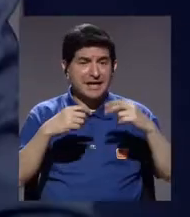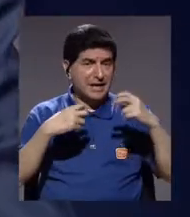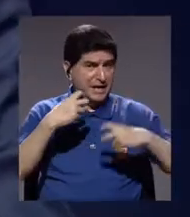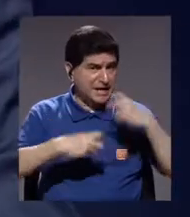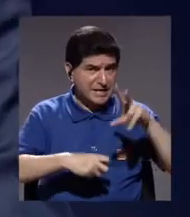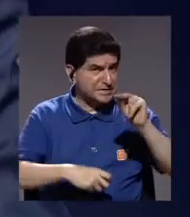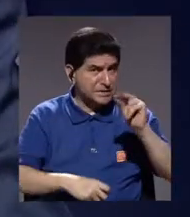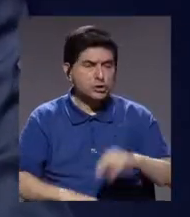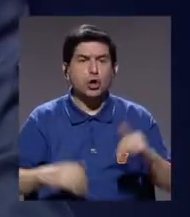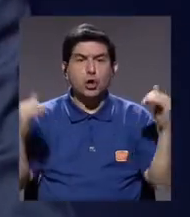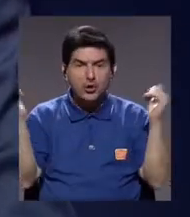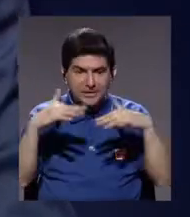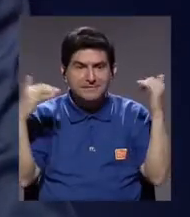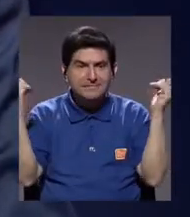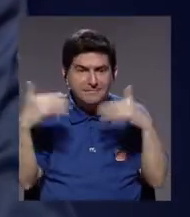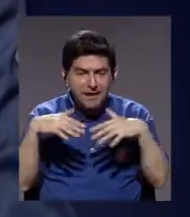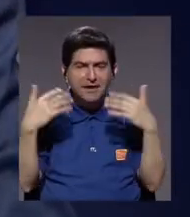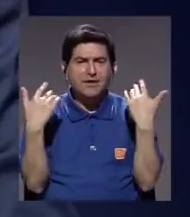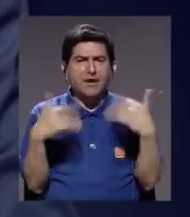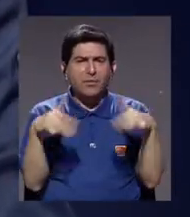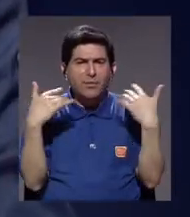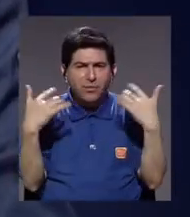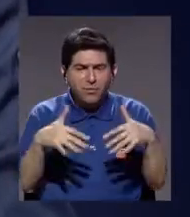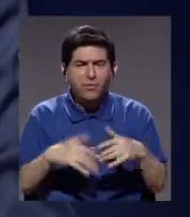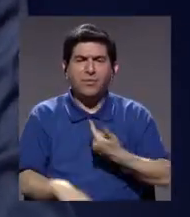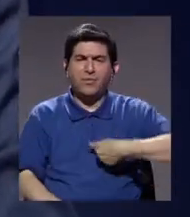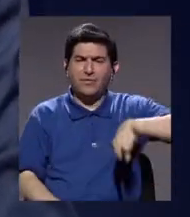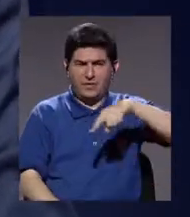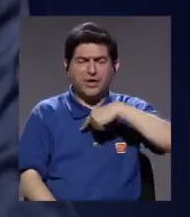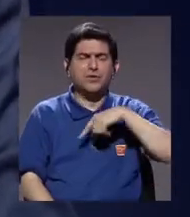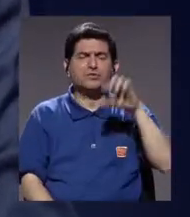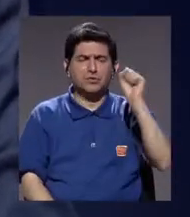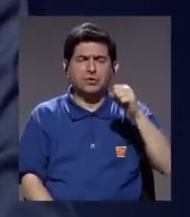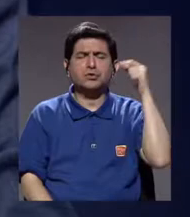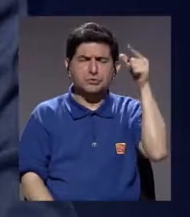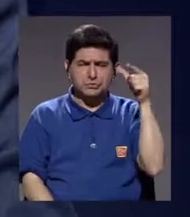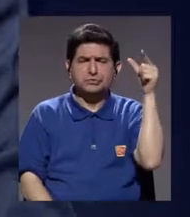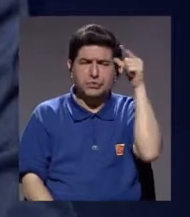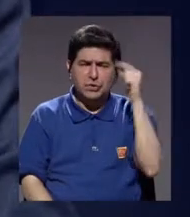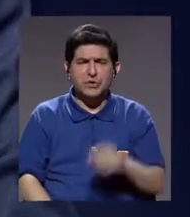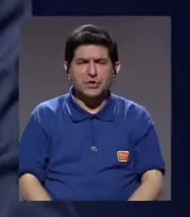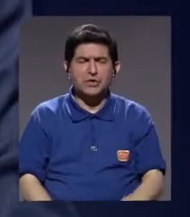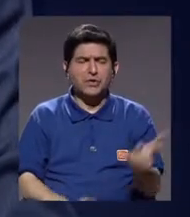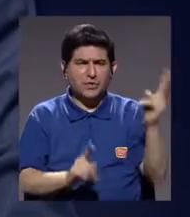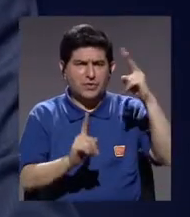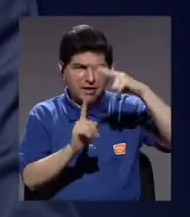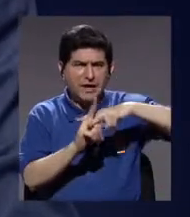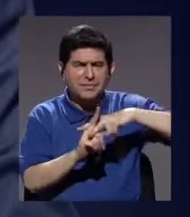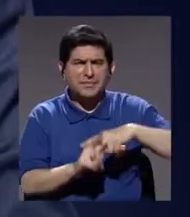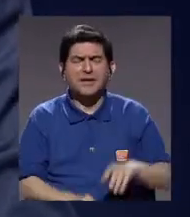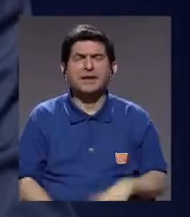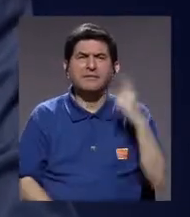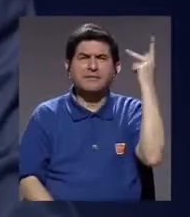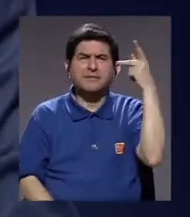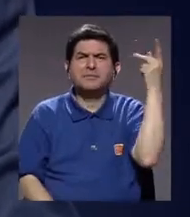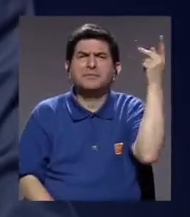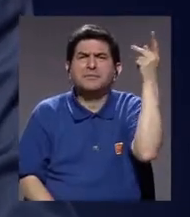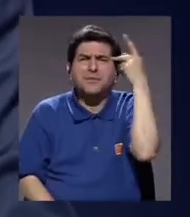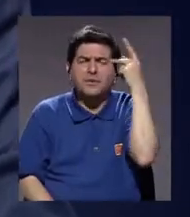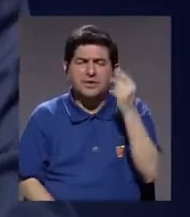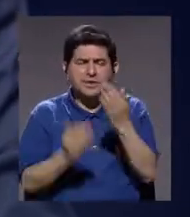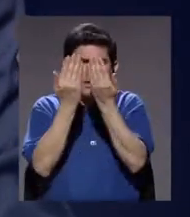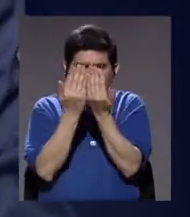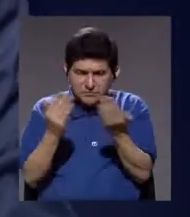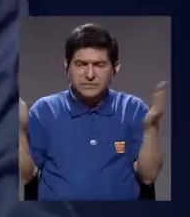una guerra de esta amplitud, por supuesto que nosotros hemos aplicado en realidad una política